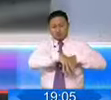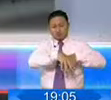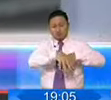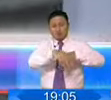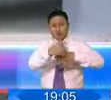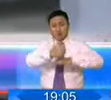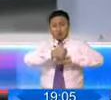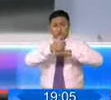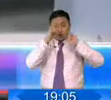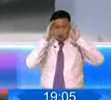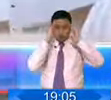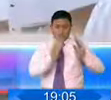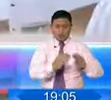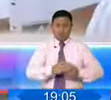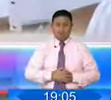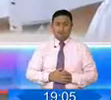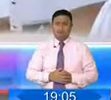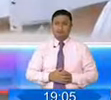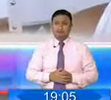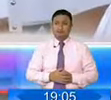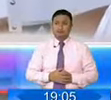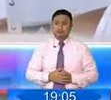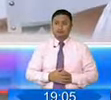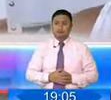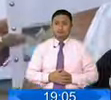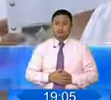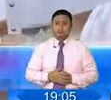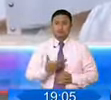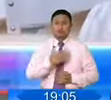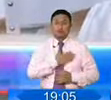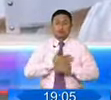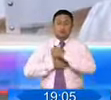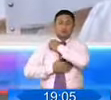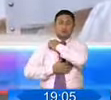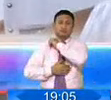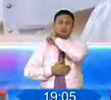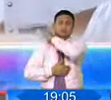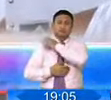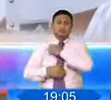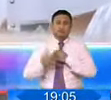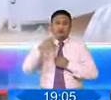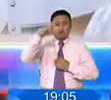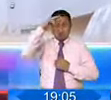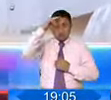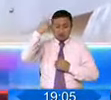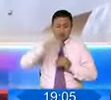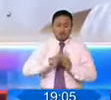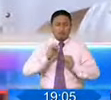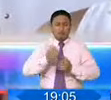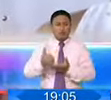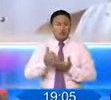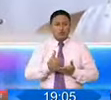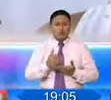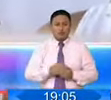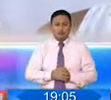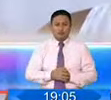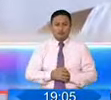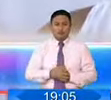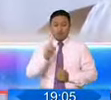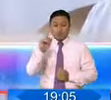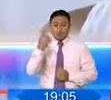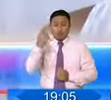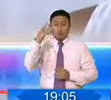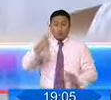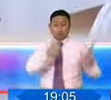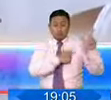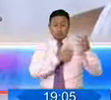de las autoridades. Por favor, a las autoridades competentes, denos noticias, que aparezca, refuercen, no es solo un